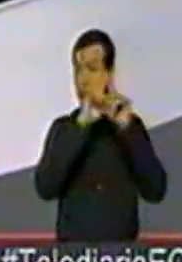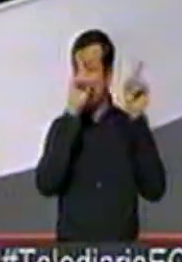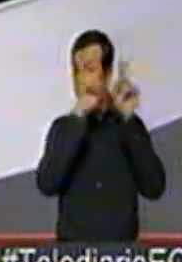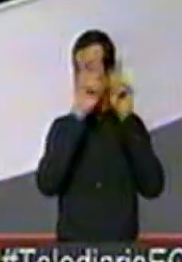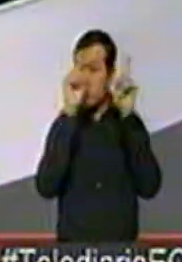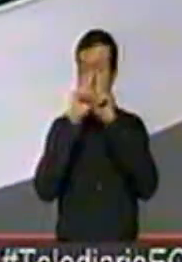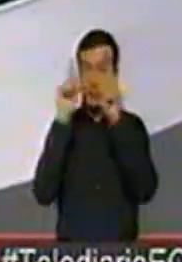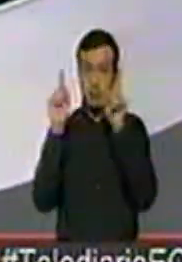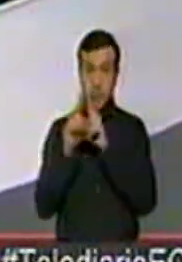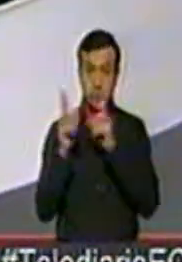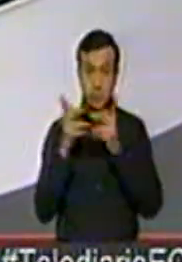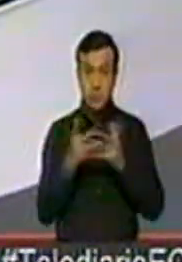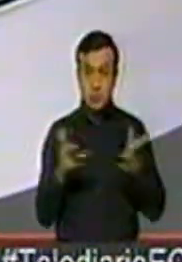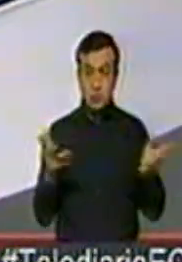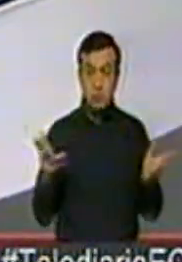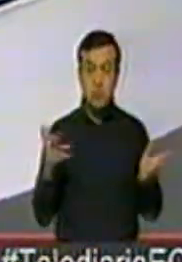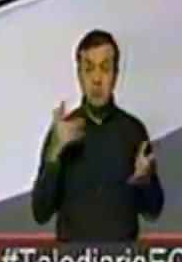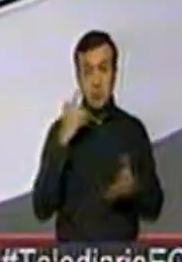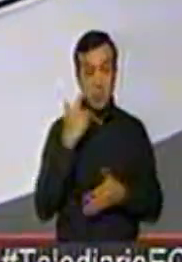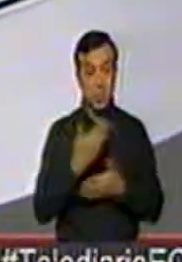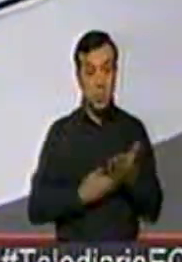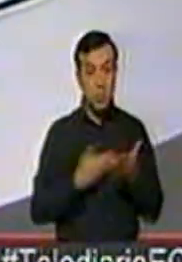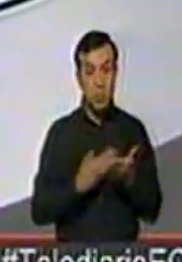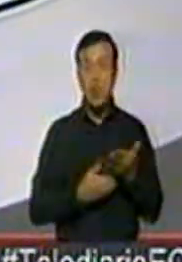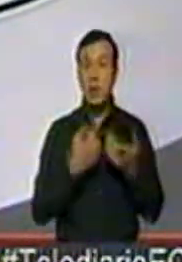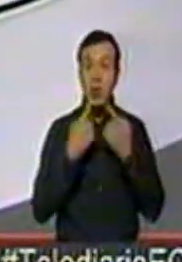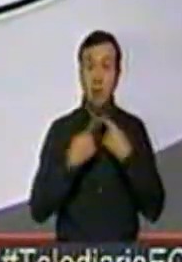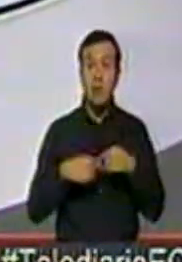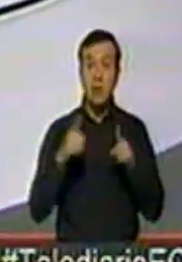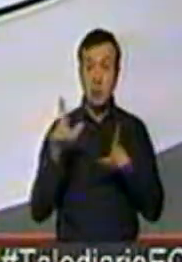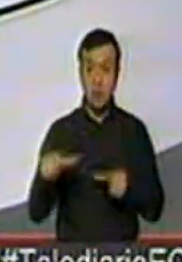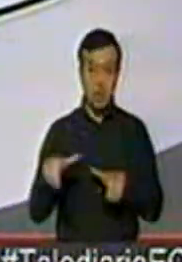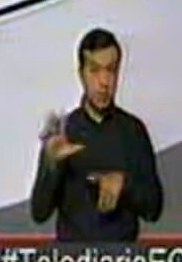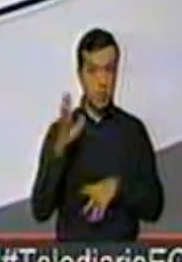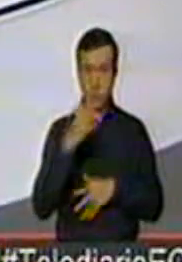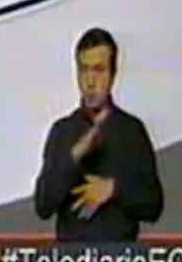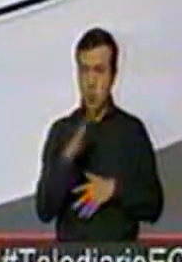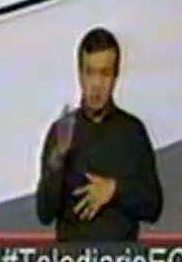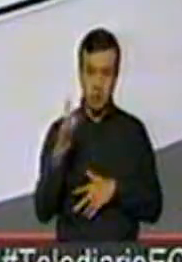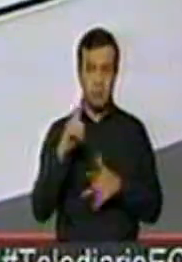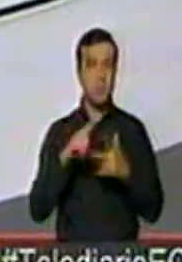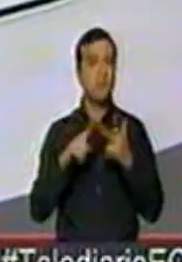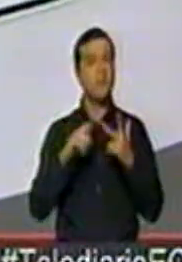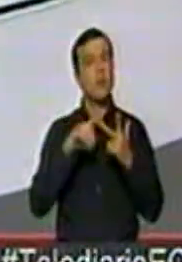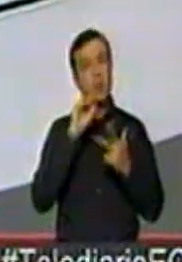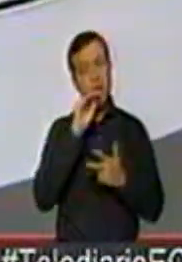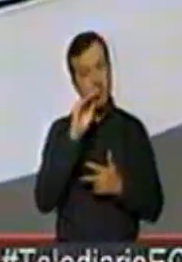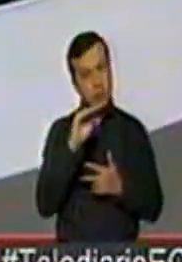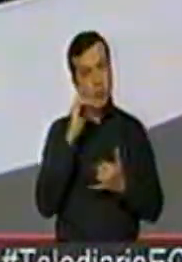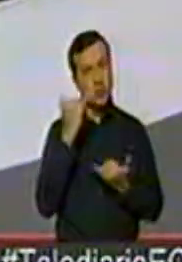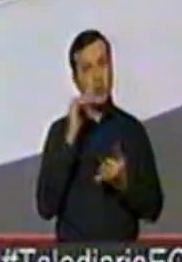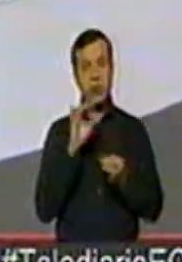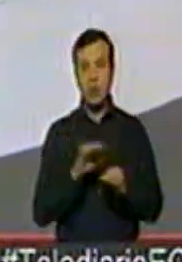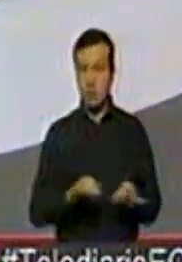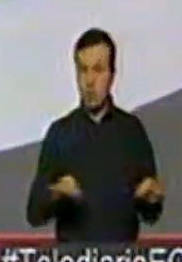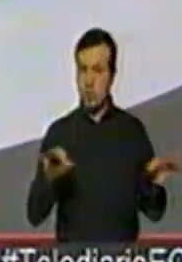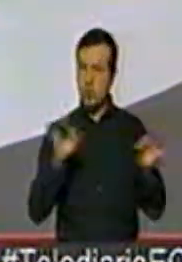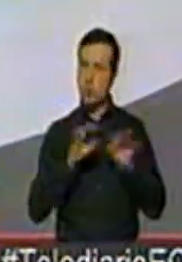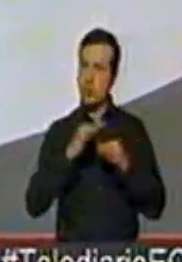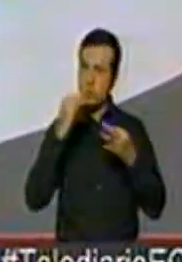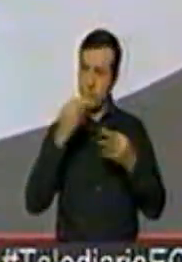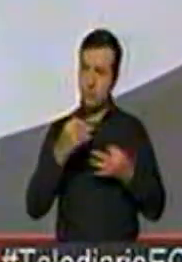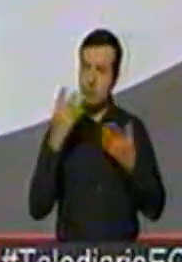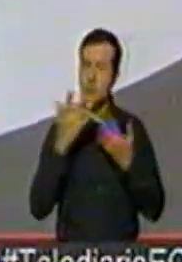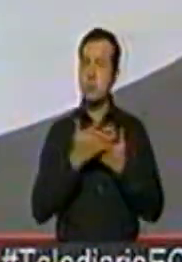ninguna de estas acciones o documentos menciona a Lenín Moreno Garcés. E insisto, Sofía, es el momento de darle decencia